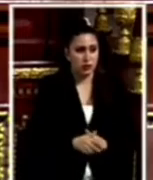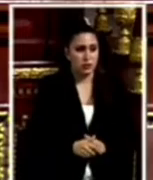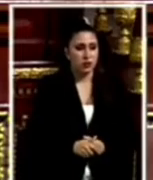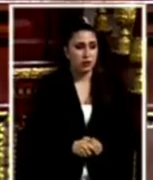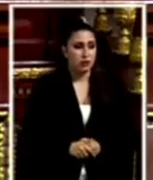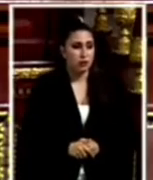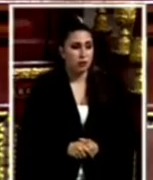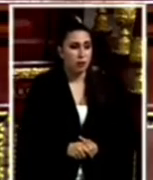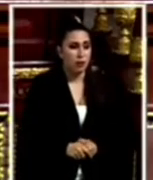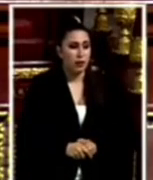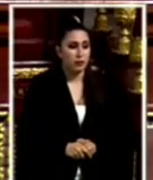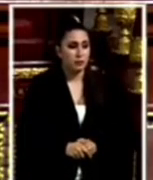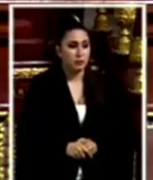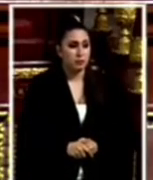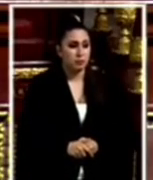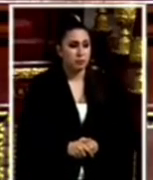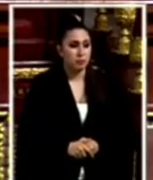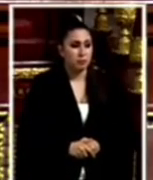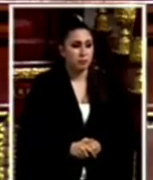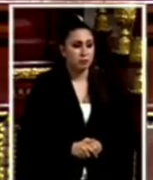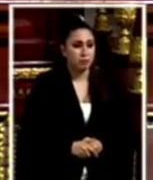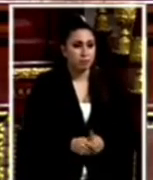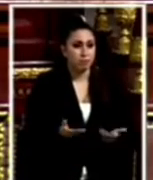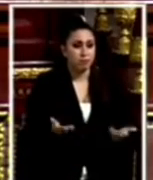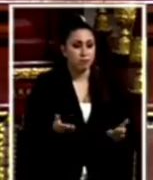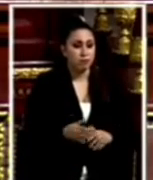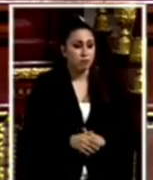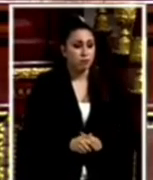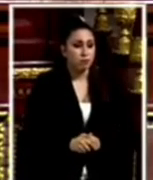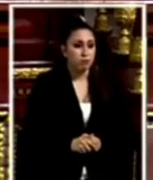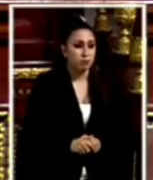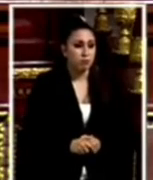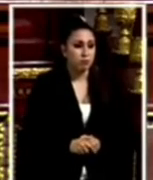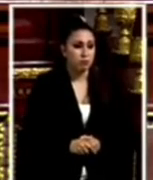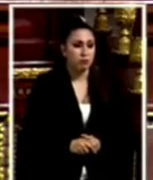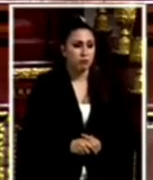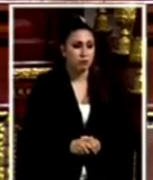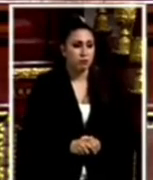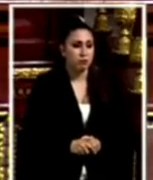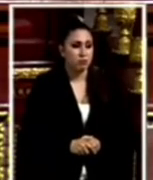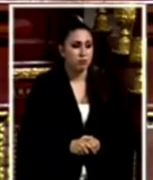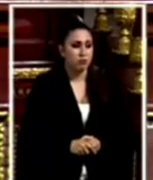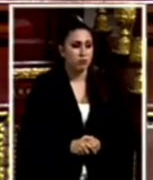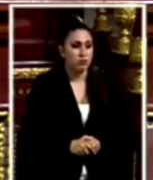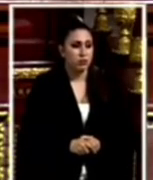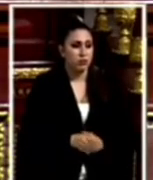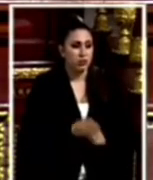Congreso de la Ciudad de México. Pues bueno, quiero decirles a ustedes que como